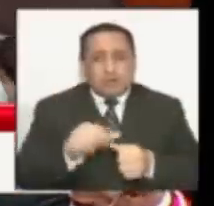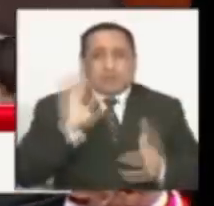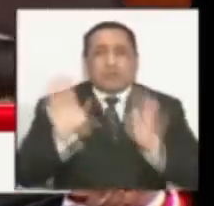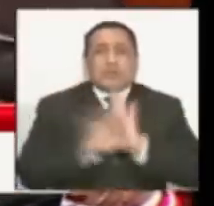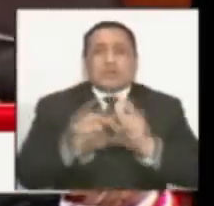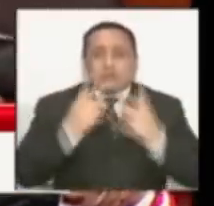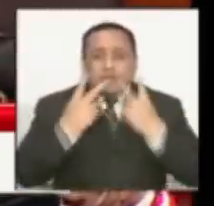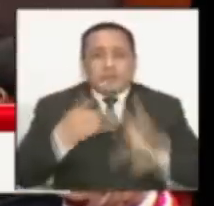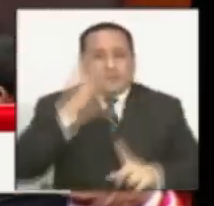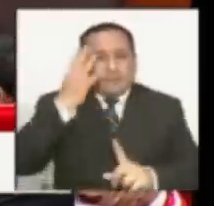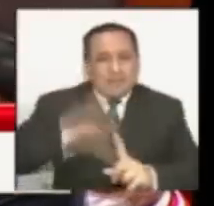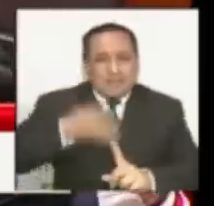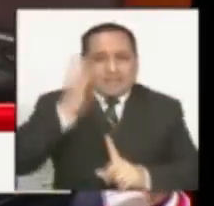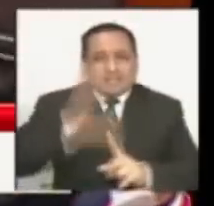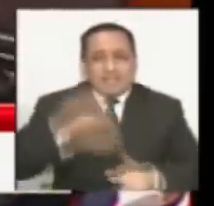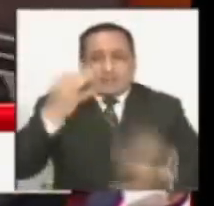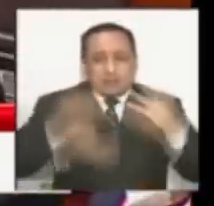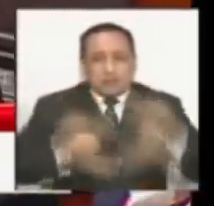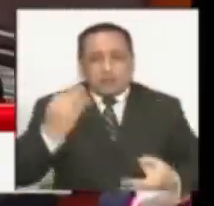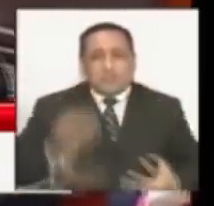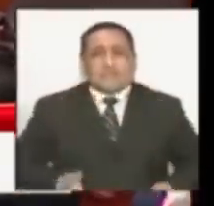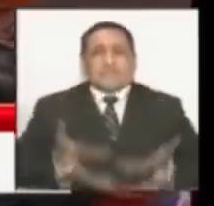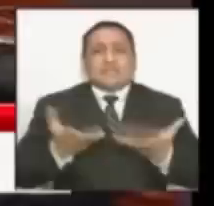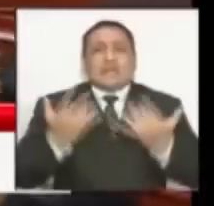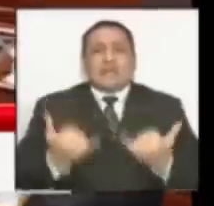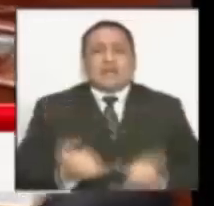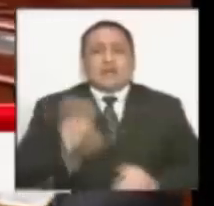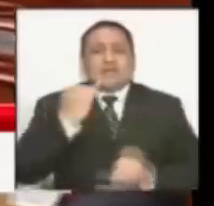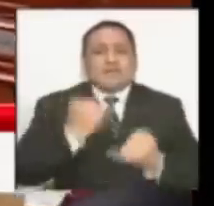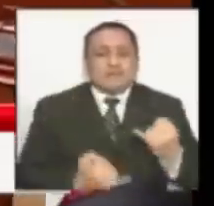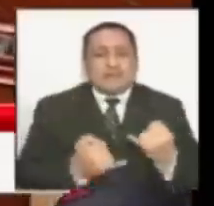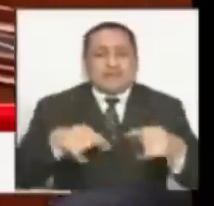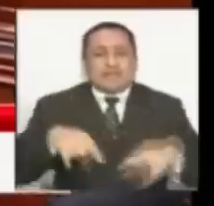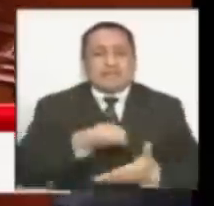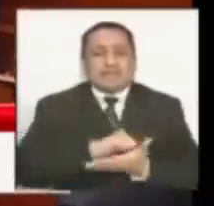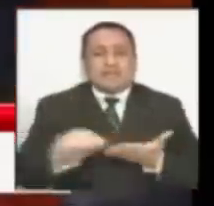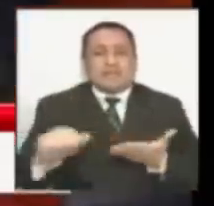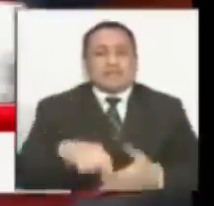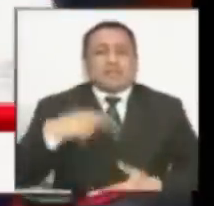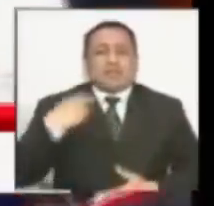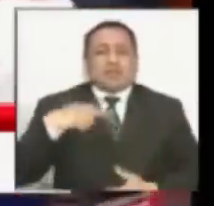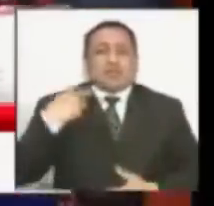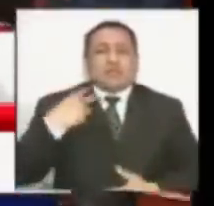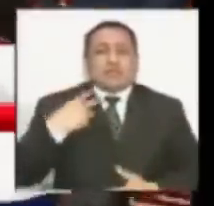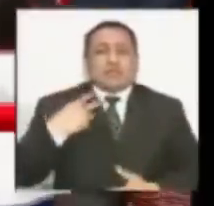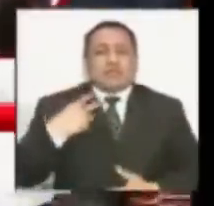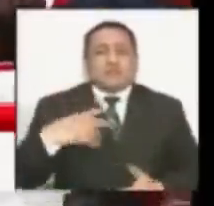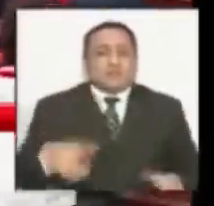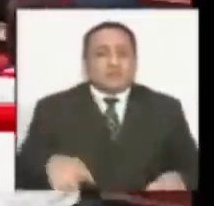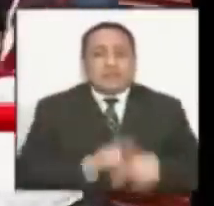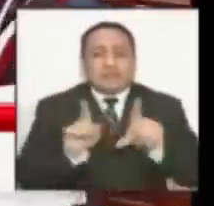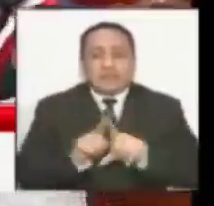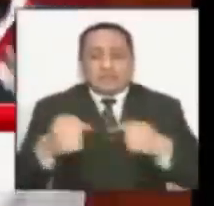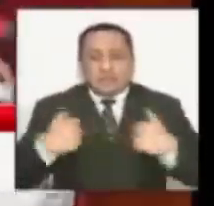política, que no se revierta los avances que hemos tenido estas últimas